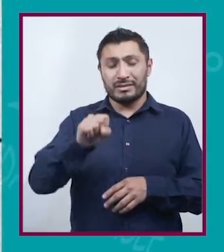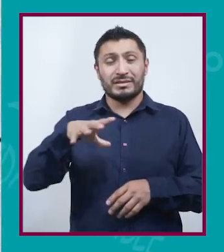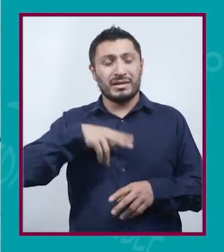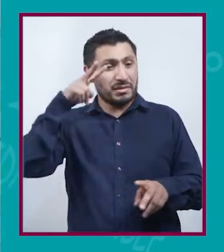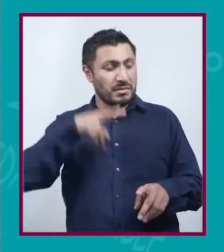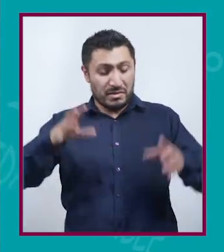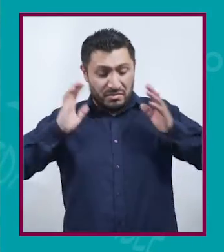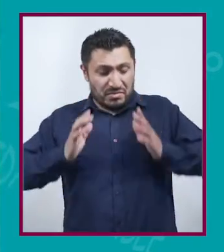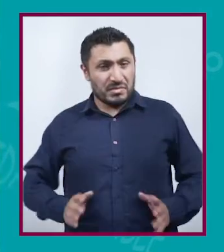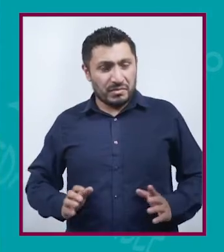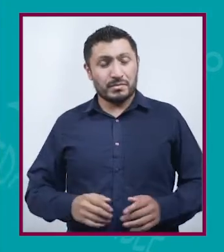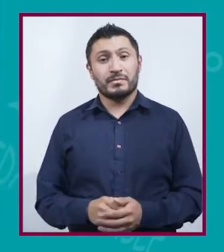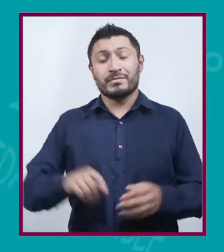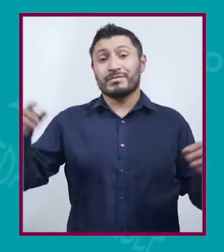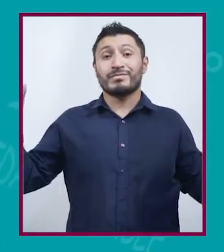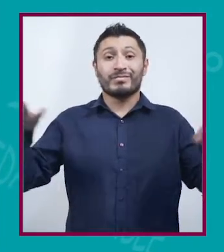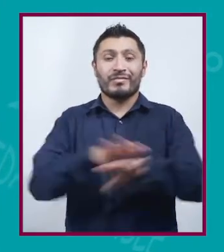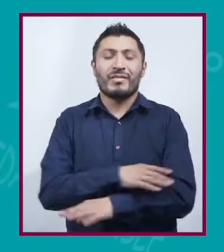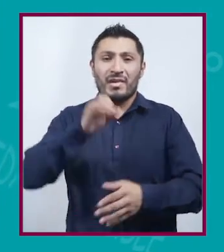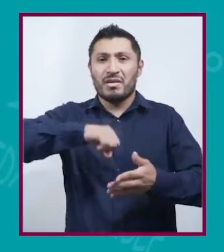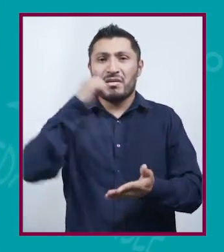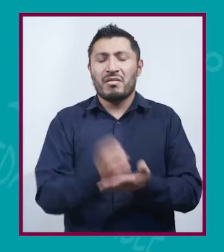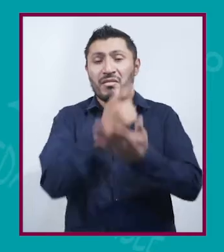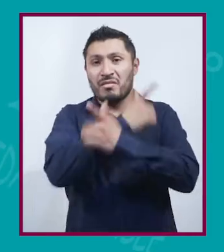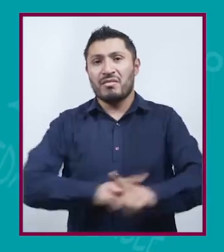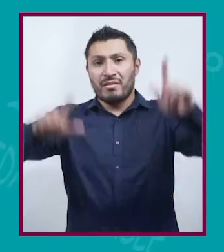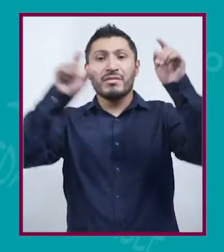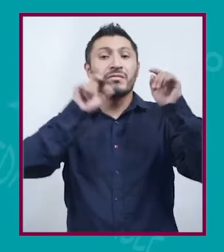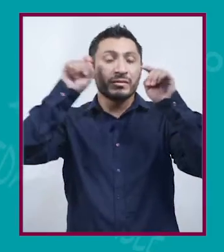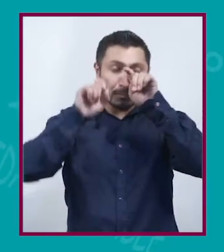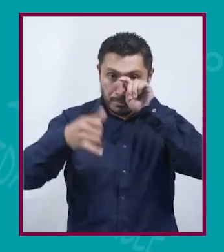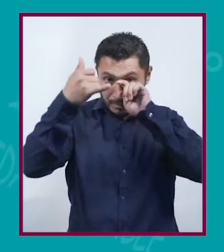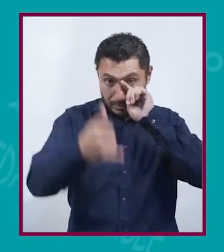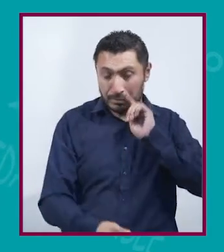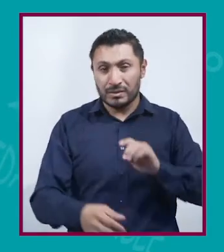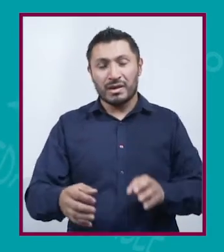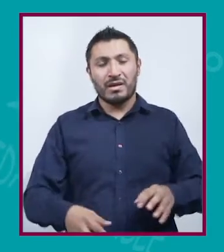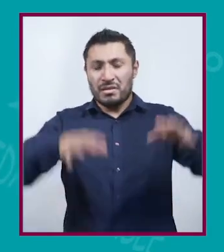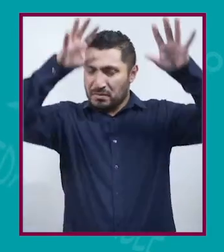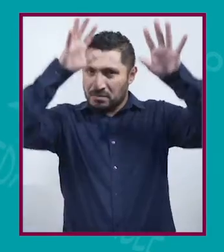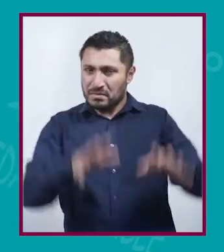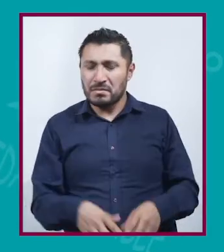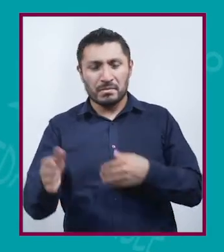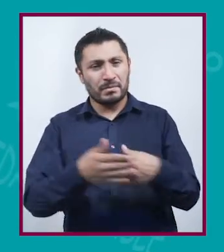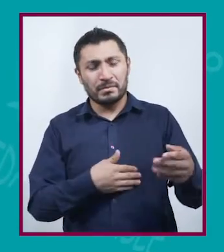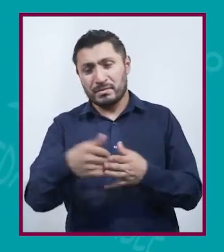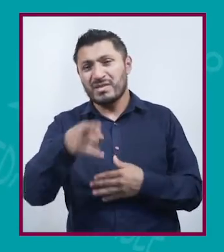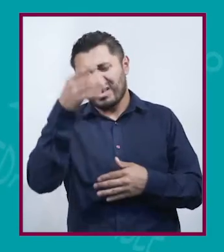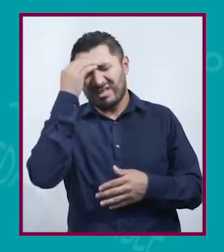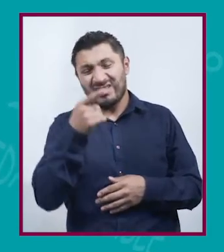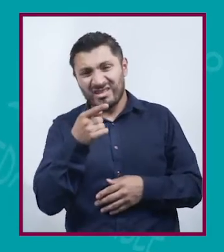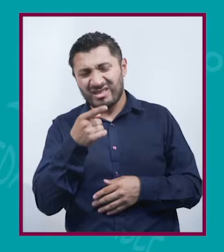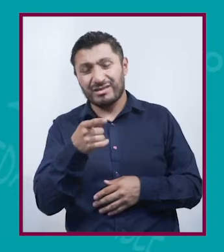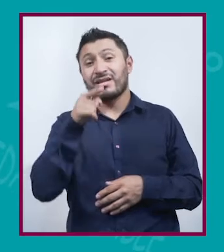torso. Inmediatamente se transformó en símbolo de la liberación sexual y en un ícono de la modernidad. ¿La